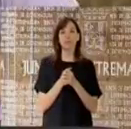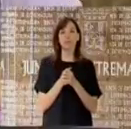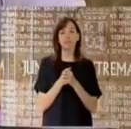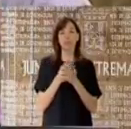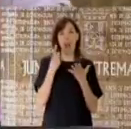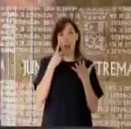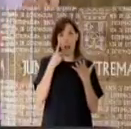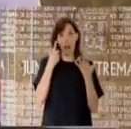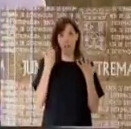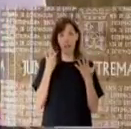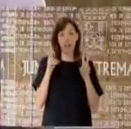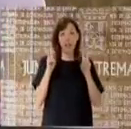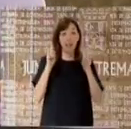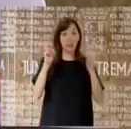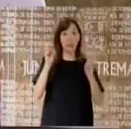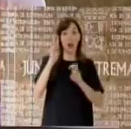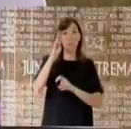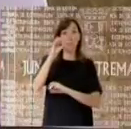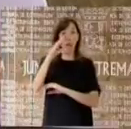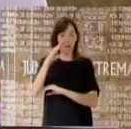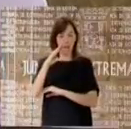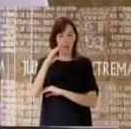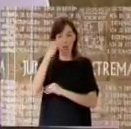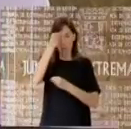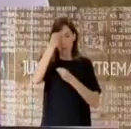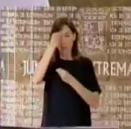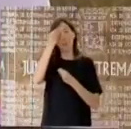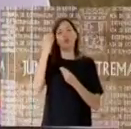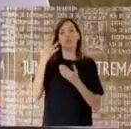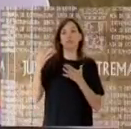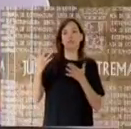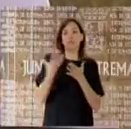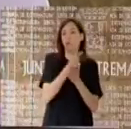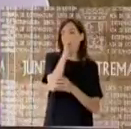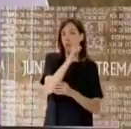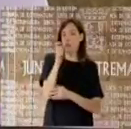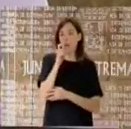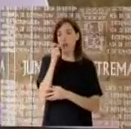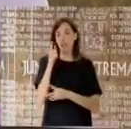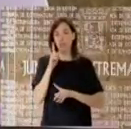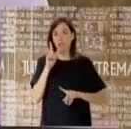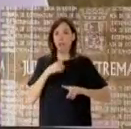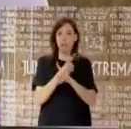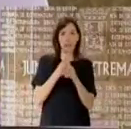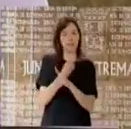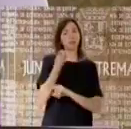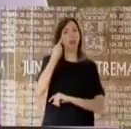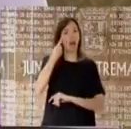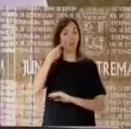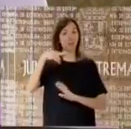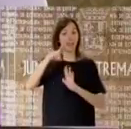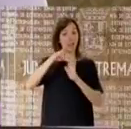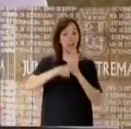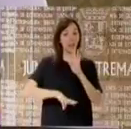vamos a ver, en el tema de la PAC creo que está todo el mundo muy precipitado. Primero, el reglamento de la PAC sale